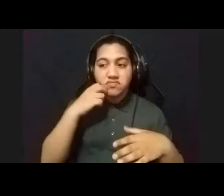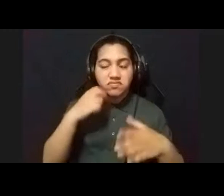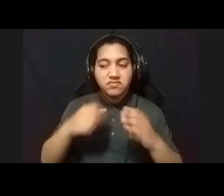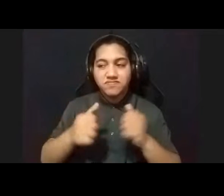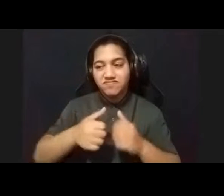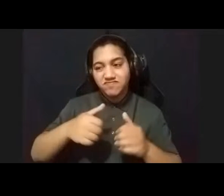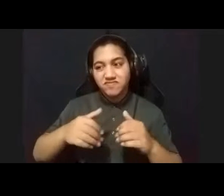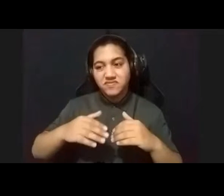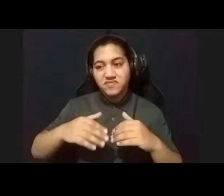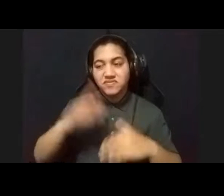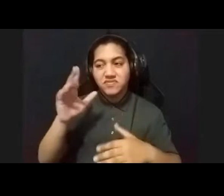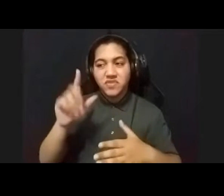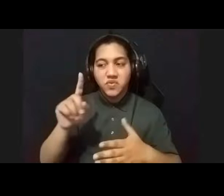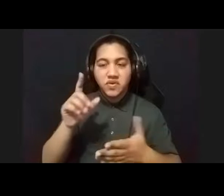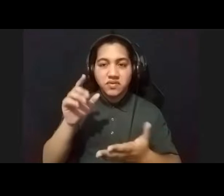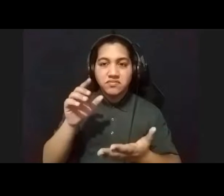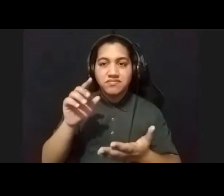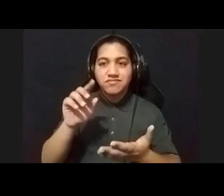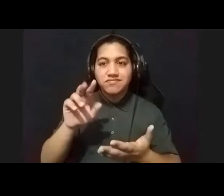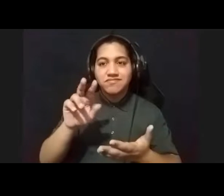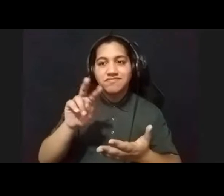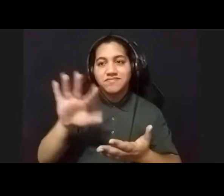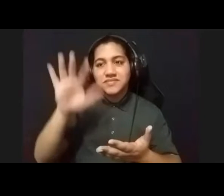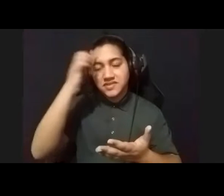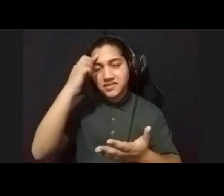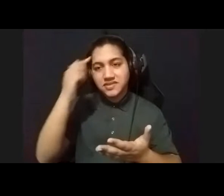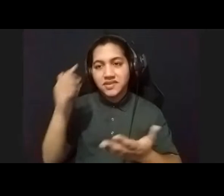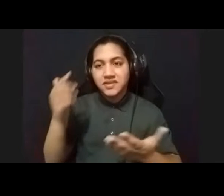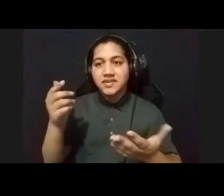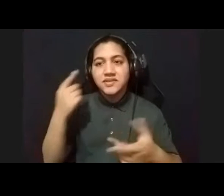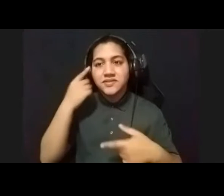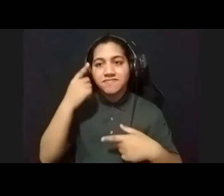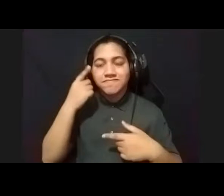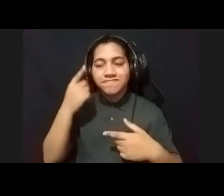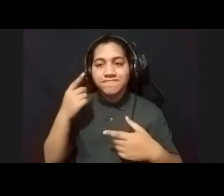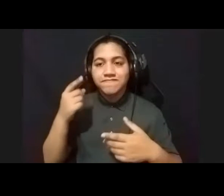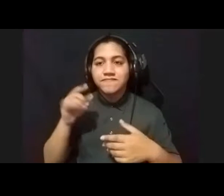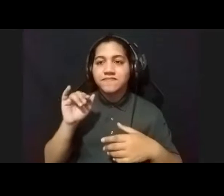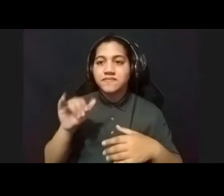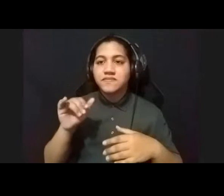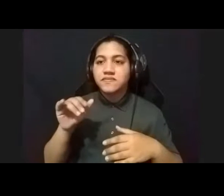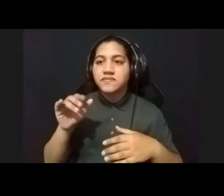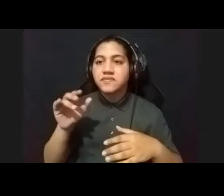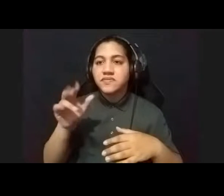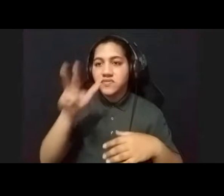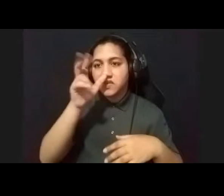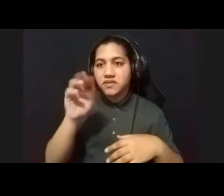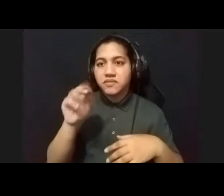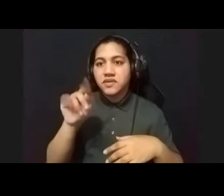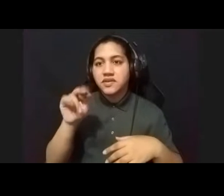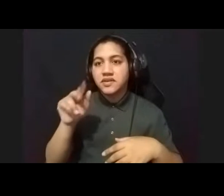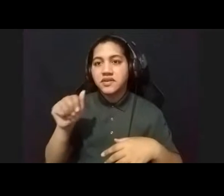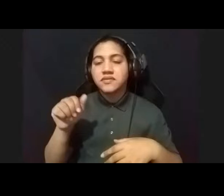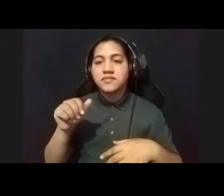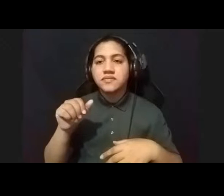se decía Martina mientras seguía pensando y pensando. En esta versión de la cucarachita Martina es curioso que